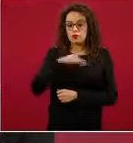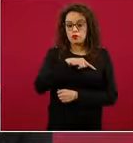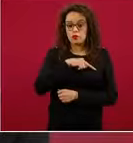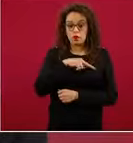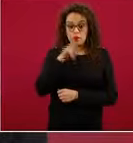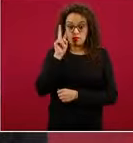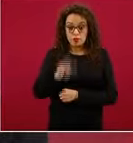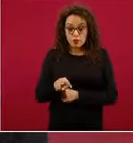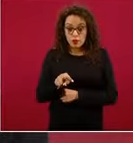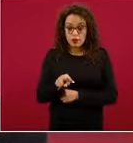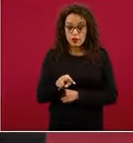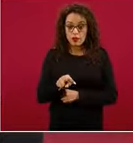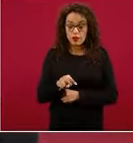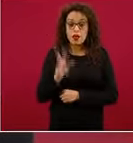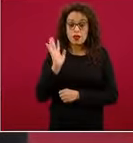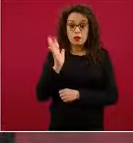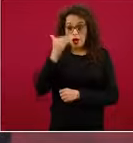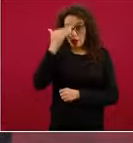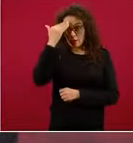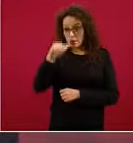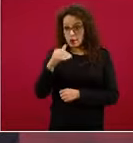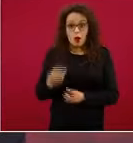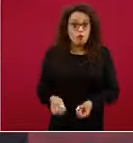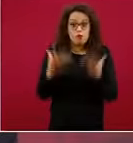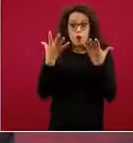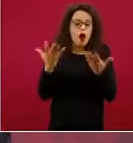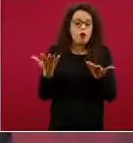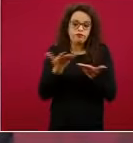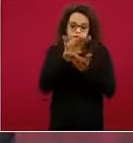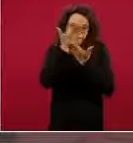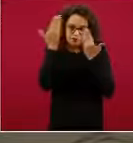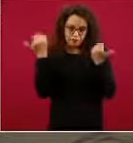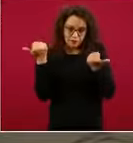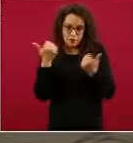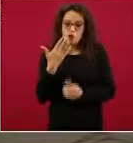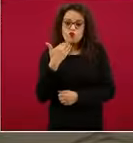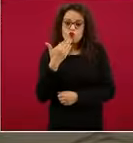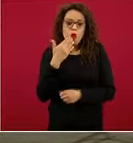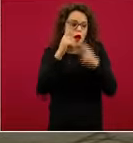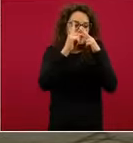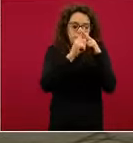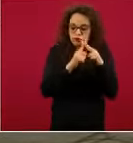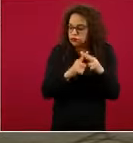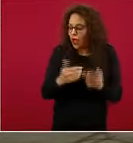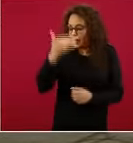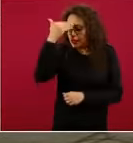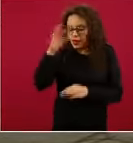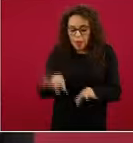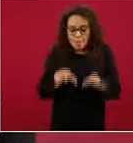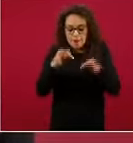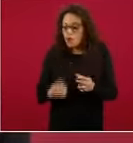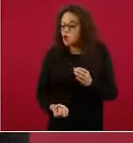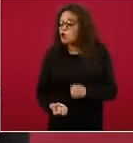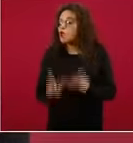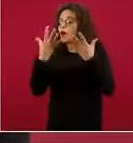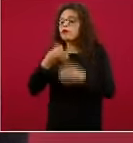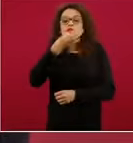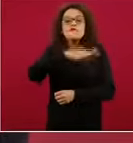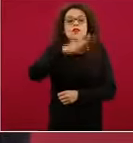tenemos identificada por número, no tenemos una estadística de número de fiestas que ocurren